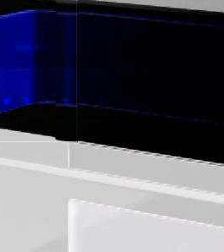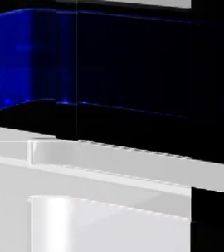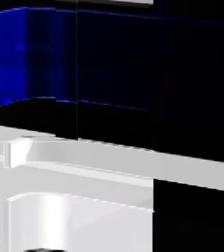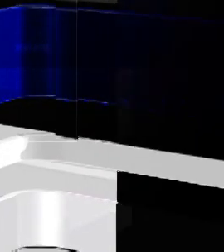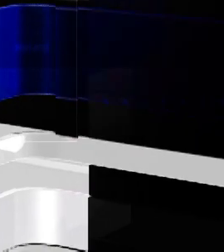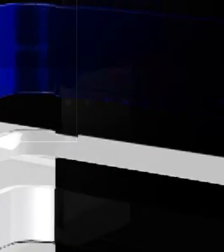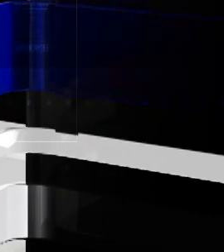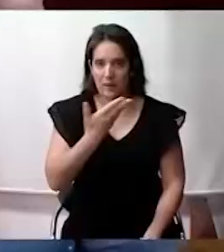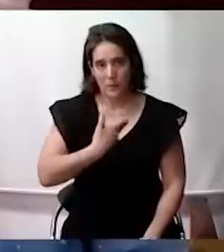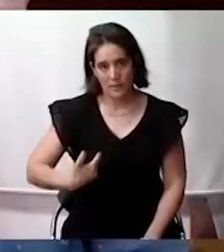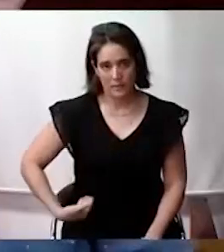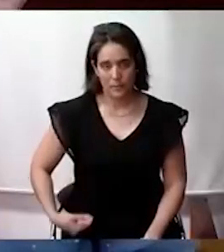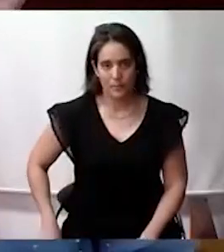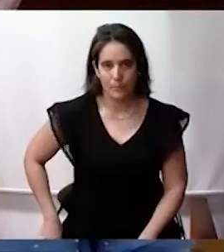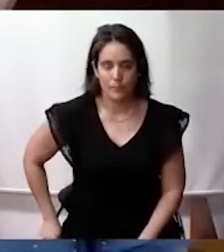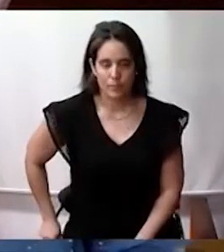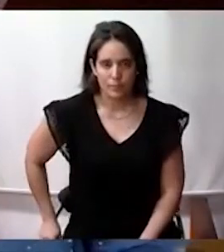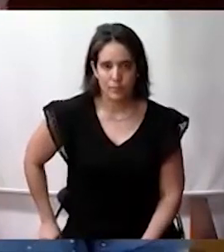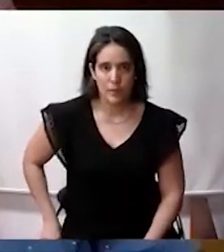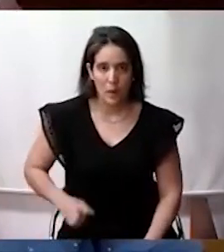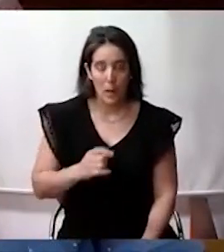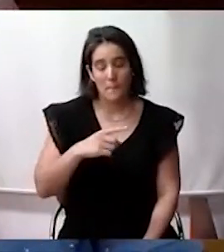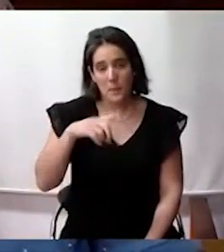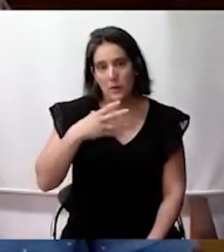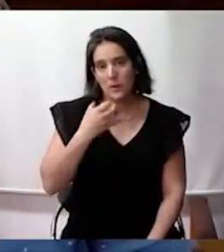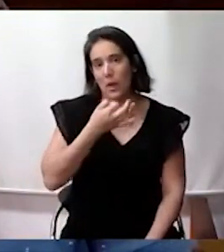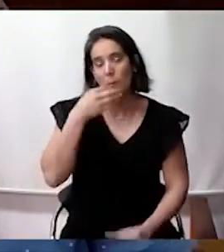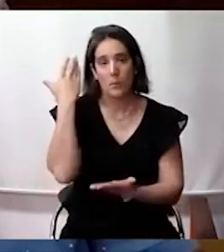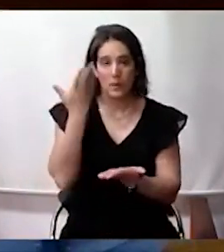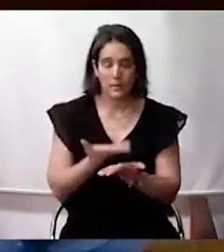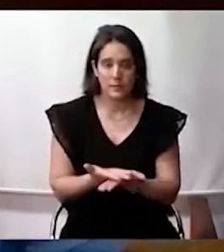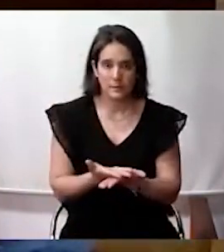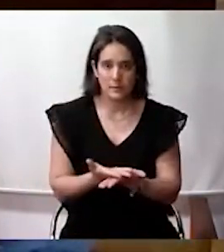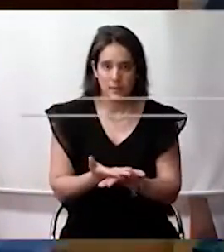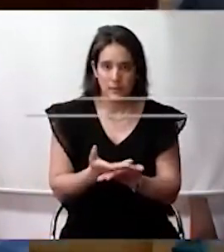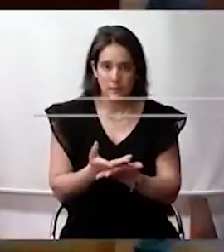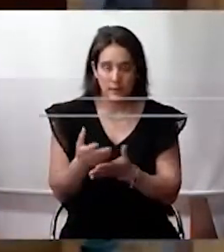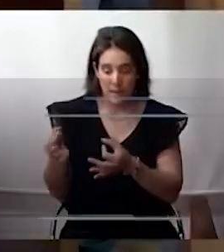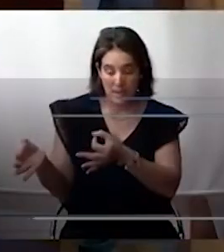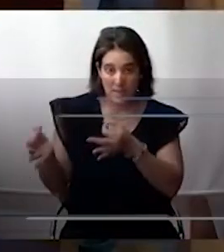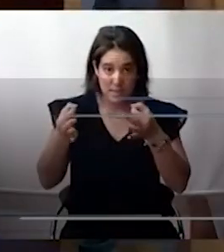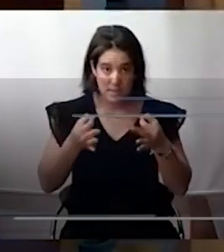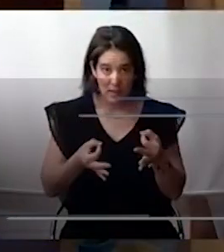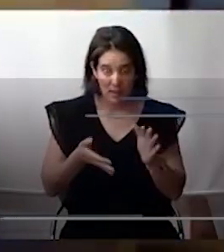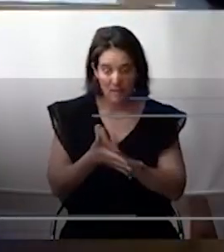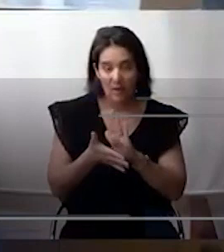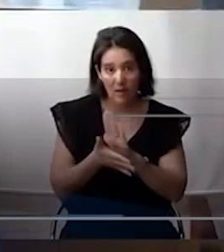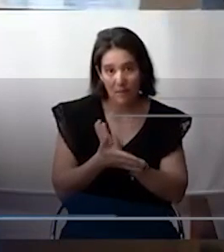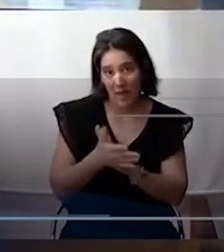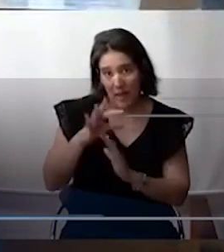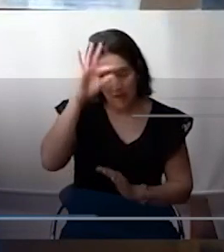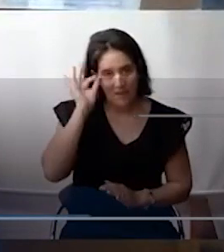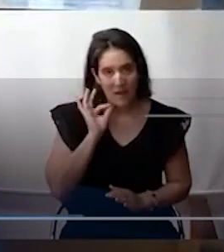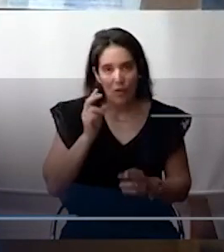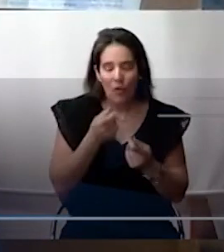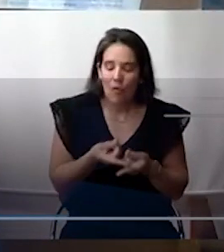gracias señora presidenta en Prim primer lugar queremos plantear que ante la llegada de la temporada de verano volvemos